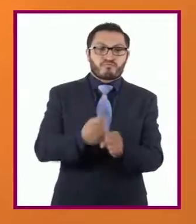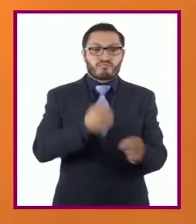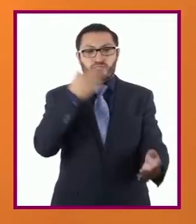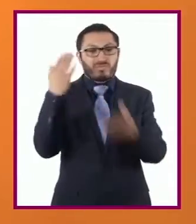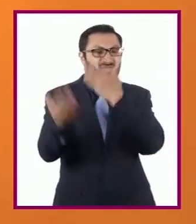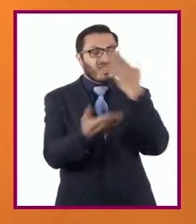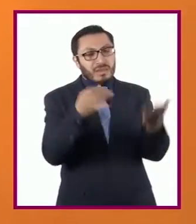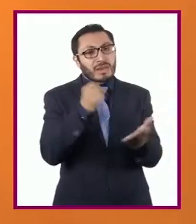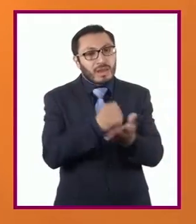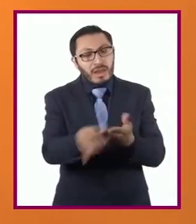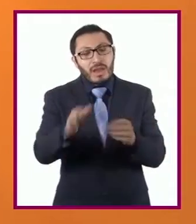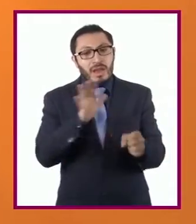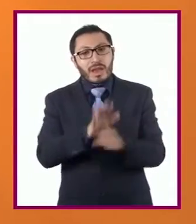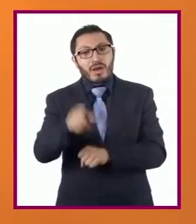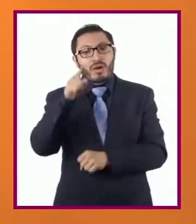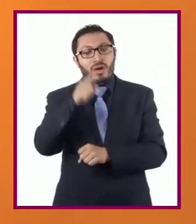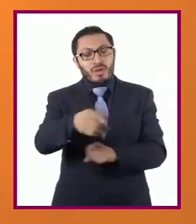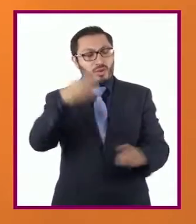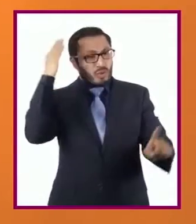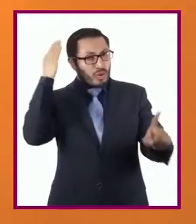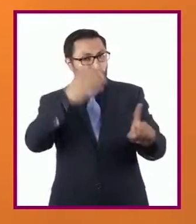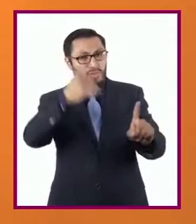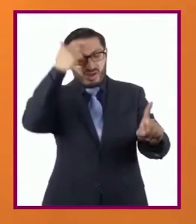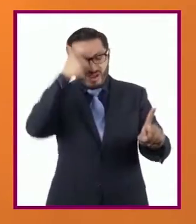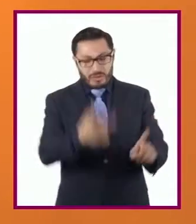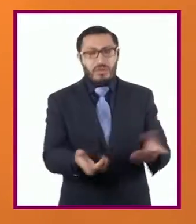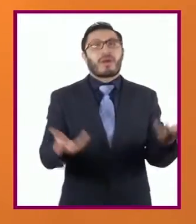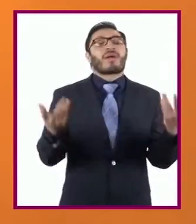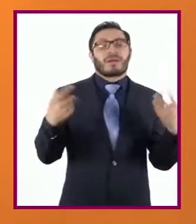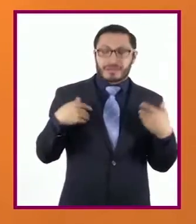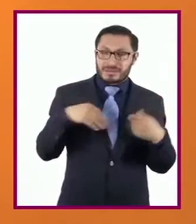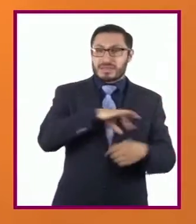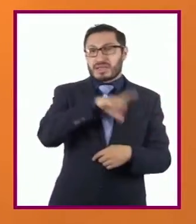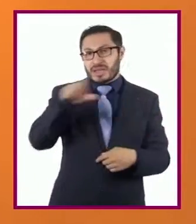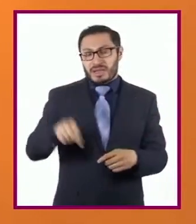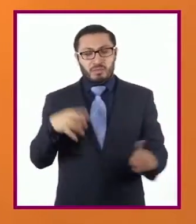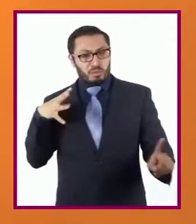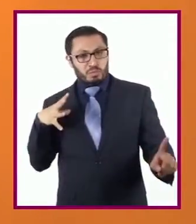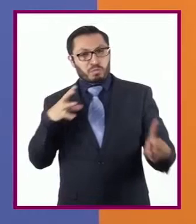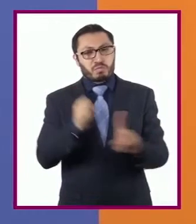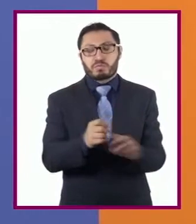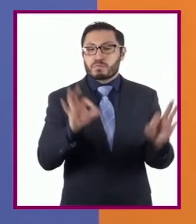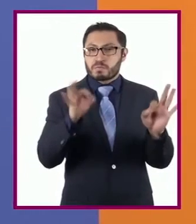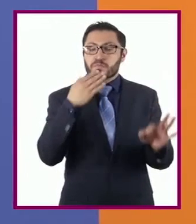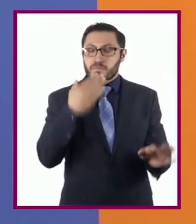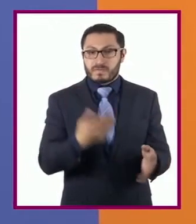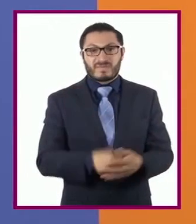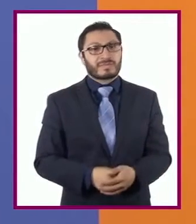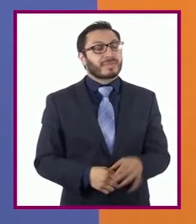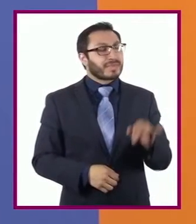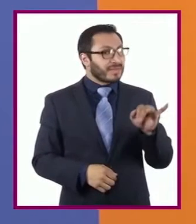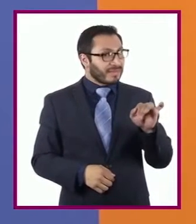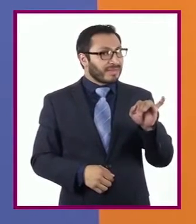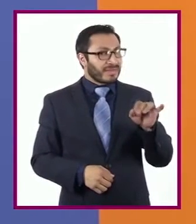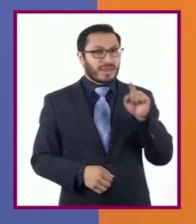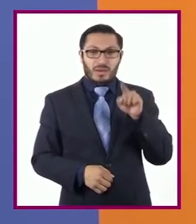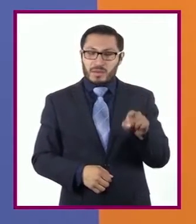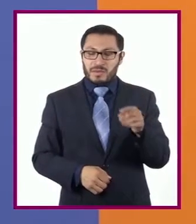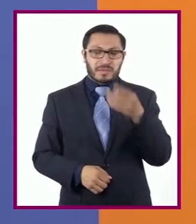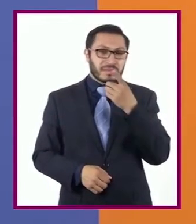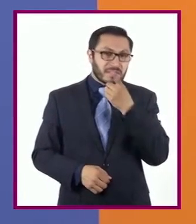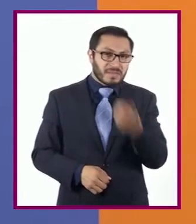verdad enfoque para darle espacio y tiempo y que puedas alcanzar esa meta. Sí, lo que usted explica